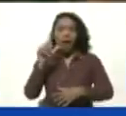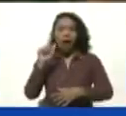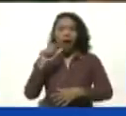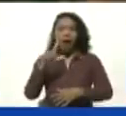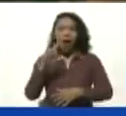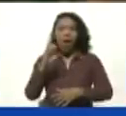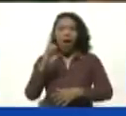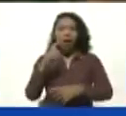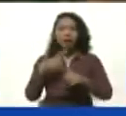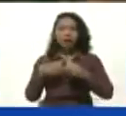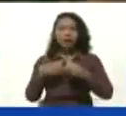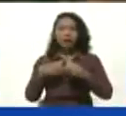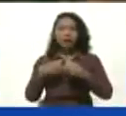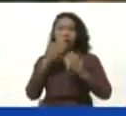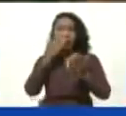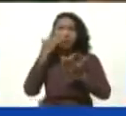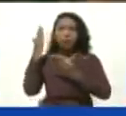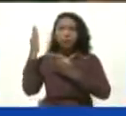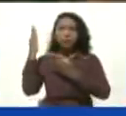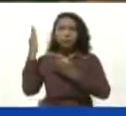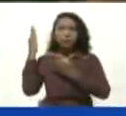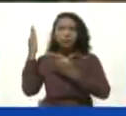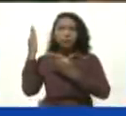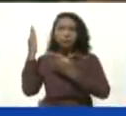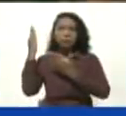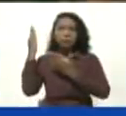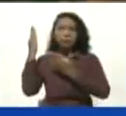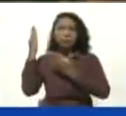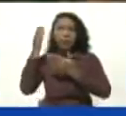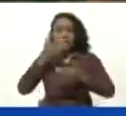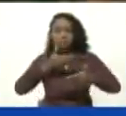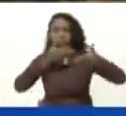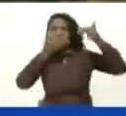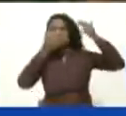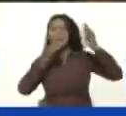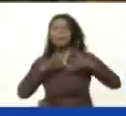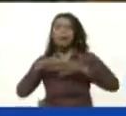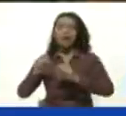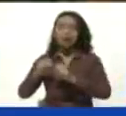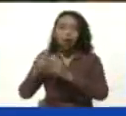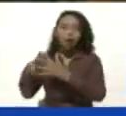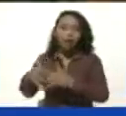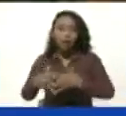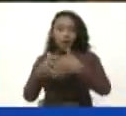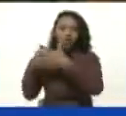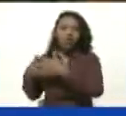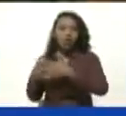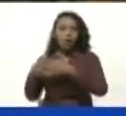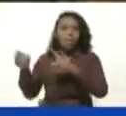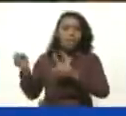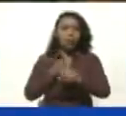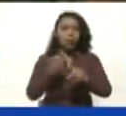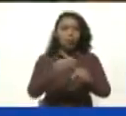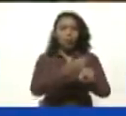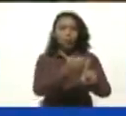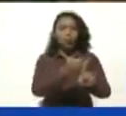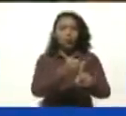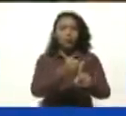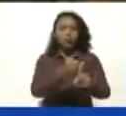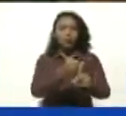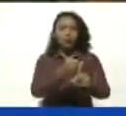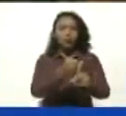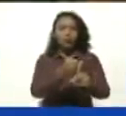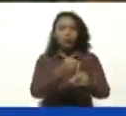Zack Moran, secuestrado por el imperialismo norteamericano, torturado